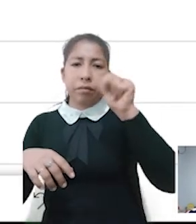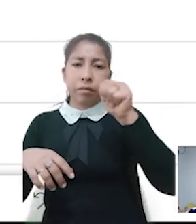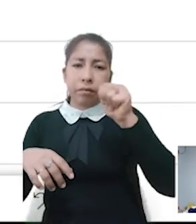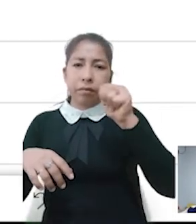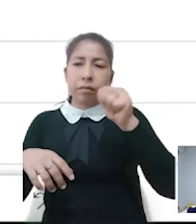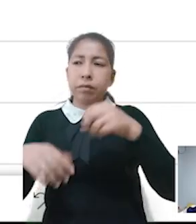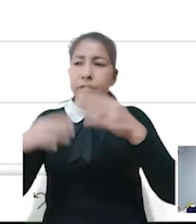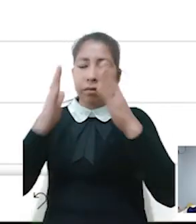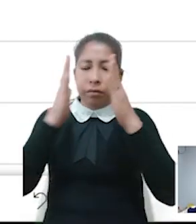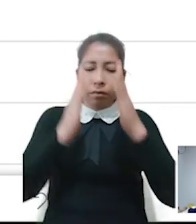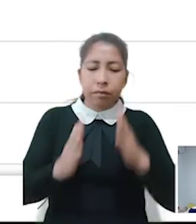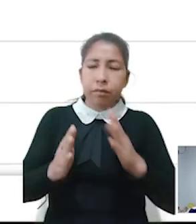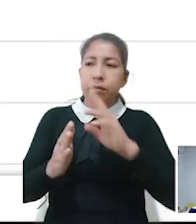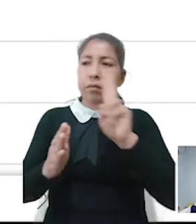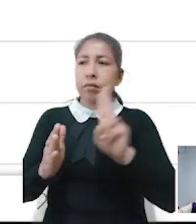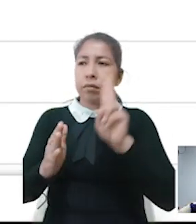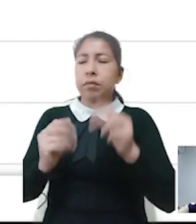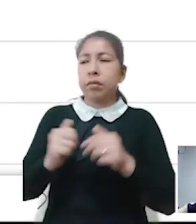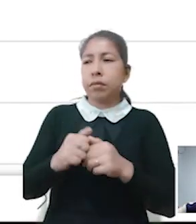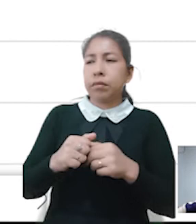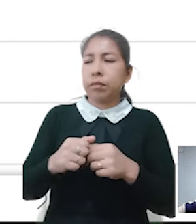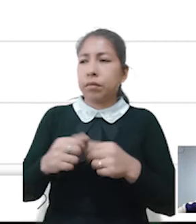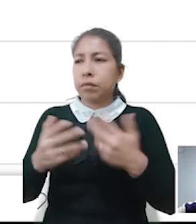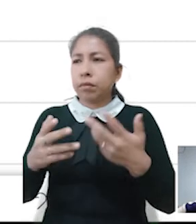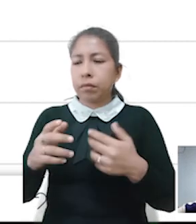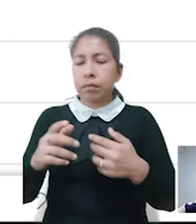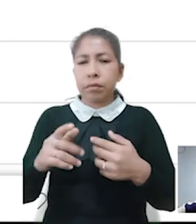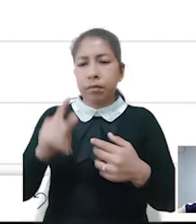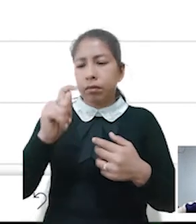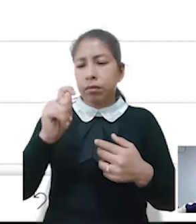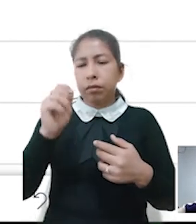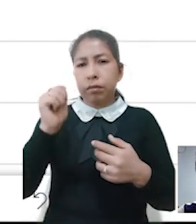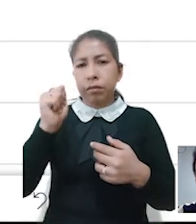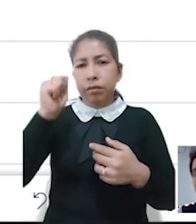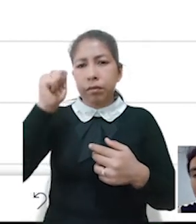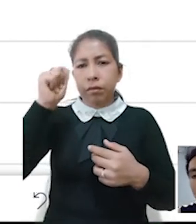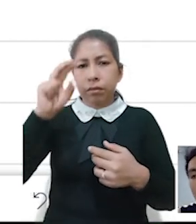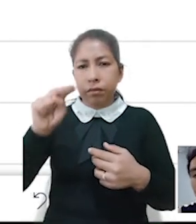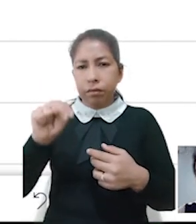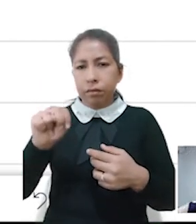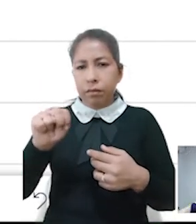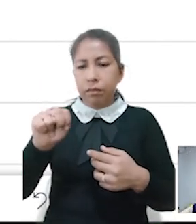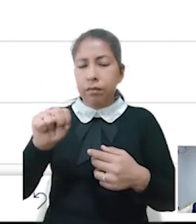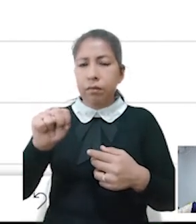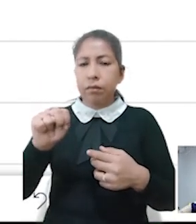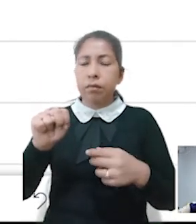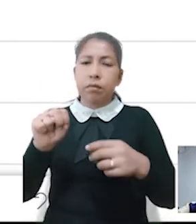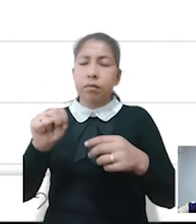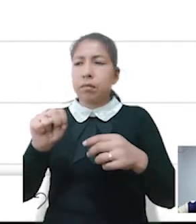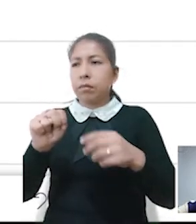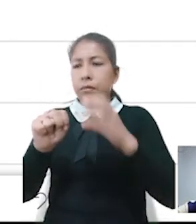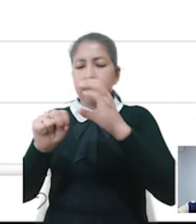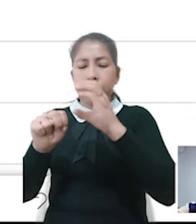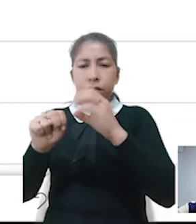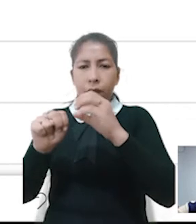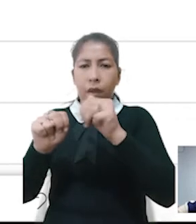opuesto sobre el cateto adyacente. Entonces voy a anotar tangente del ángulo agudo que no conozco, en este